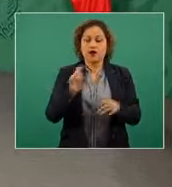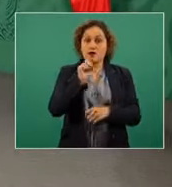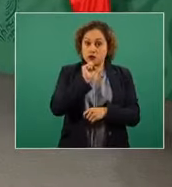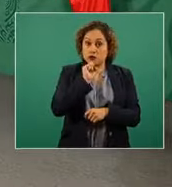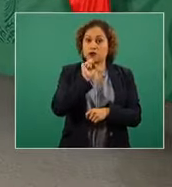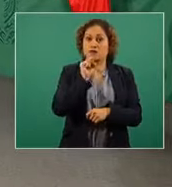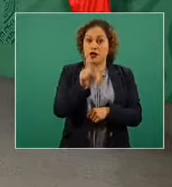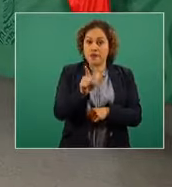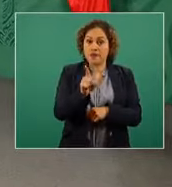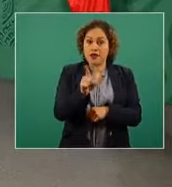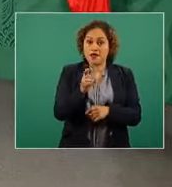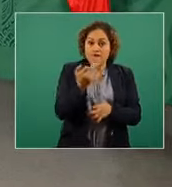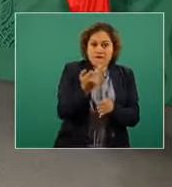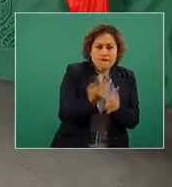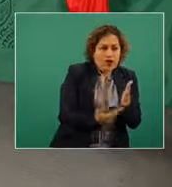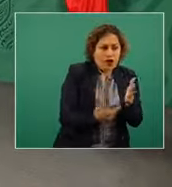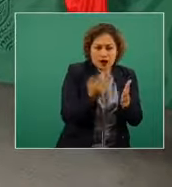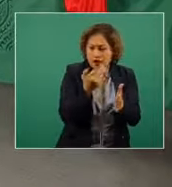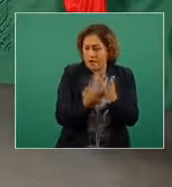carencias,